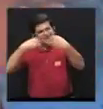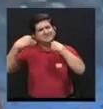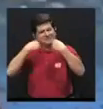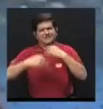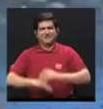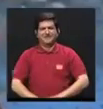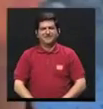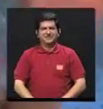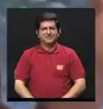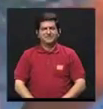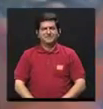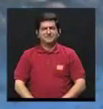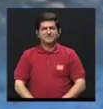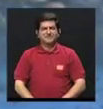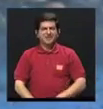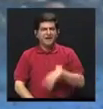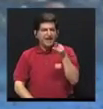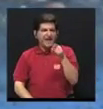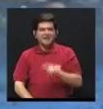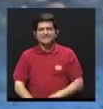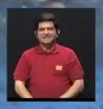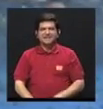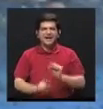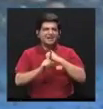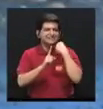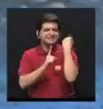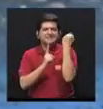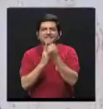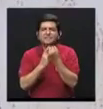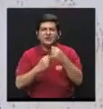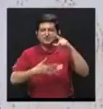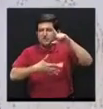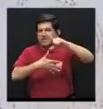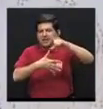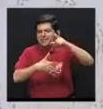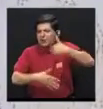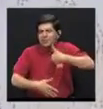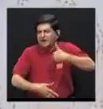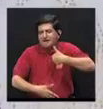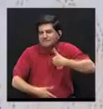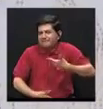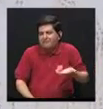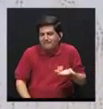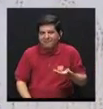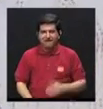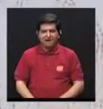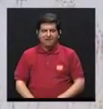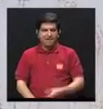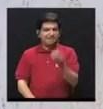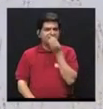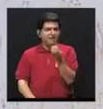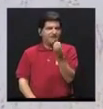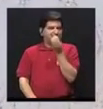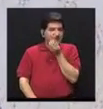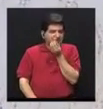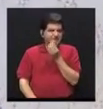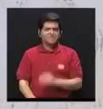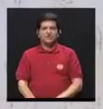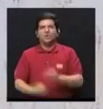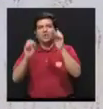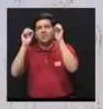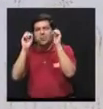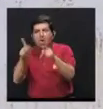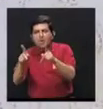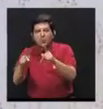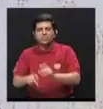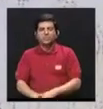está esa fotografía en Latinoamérica de la alimentación, las posibilidades de